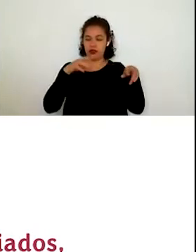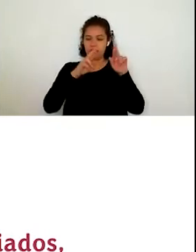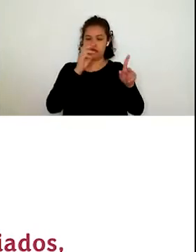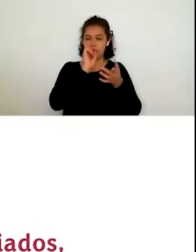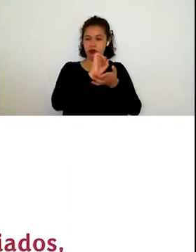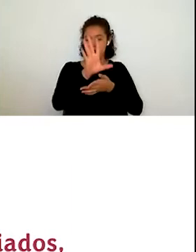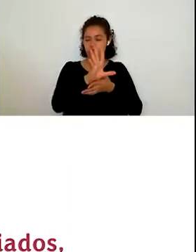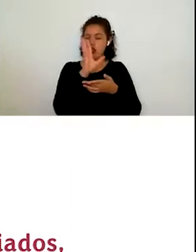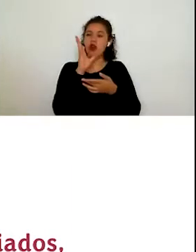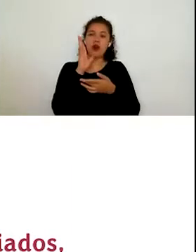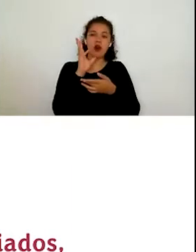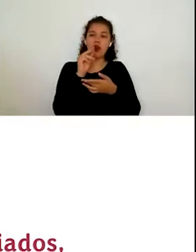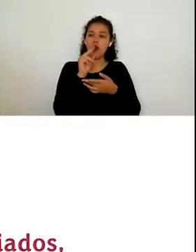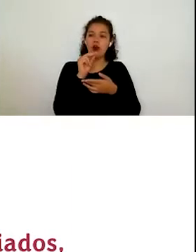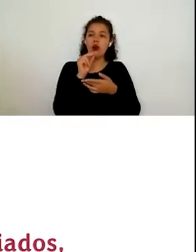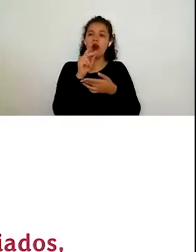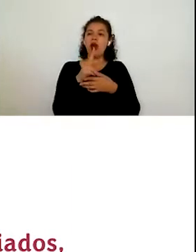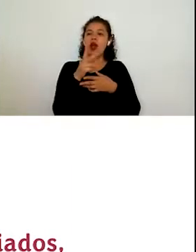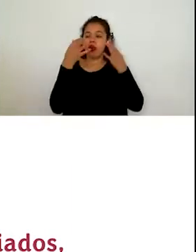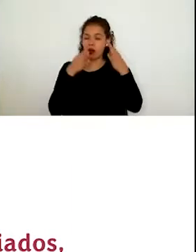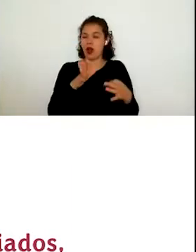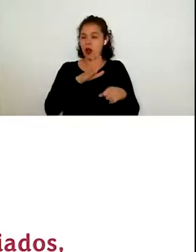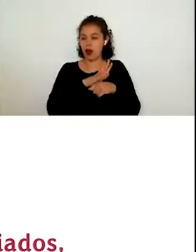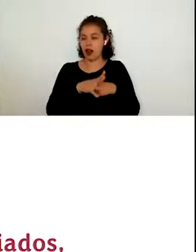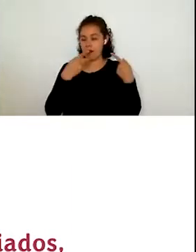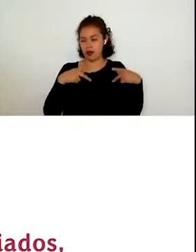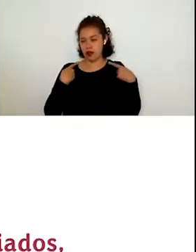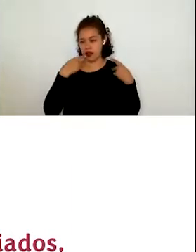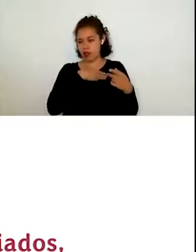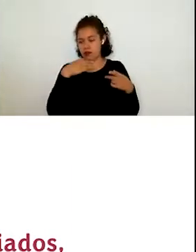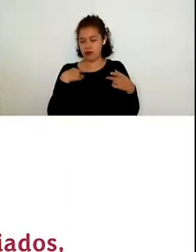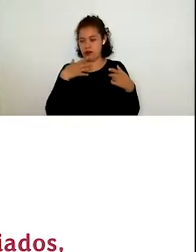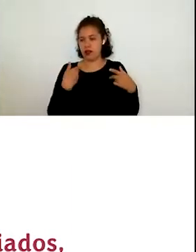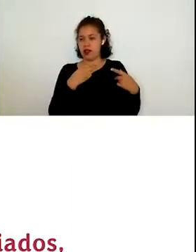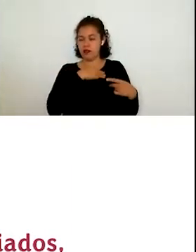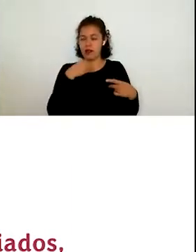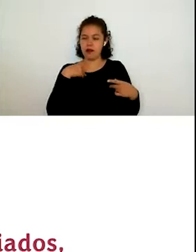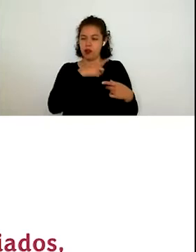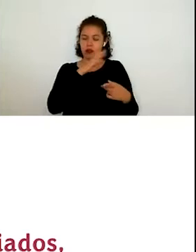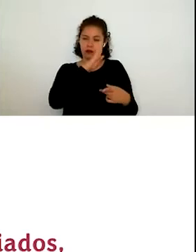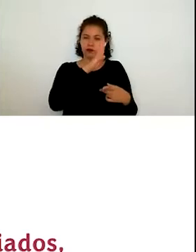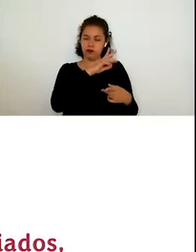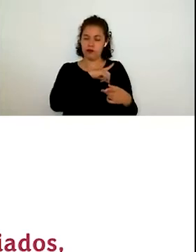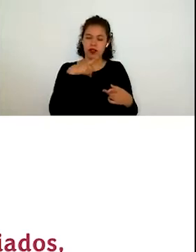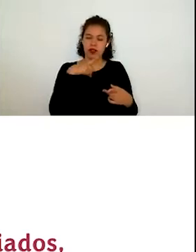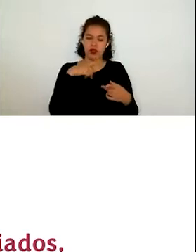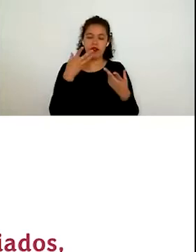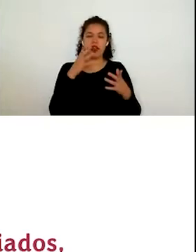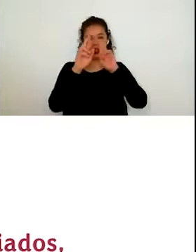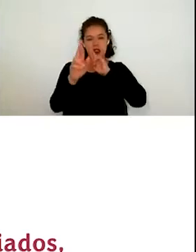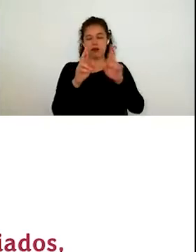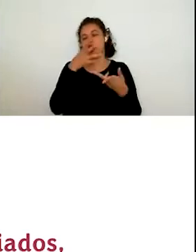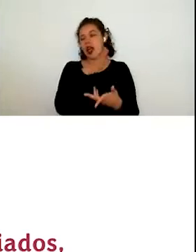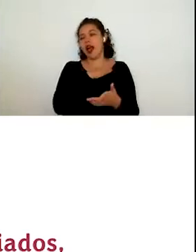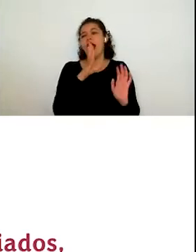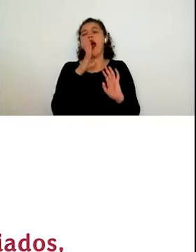correcto es que conteste personalmente. Entonces, sí, las instituciones tienen que tener documentado que efectivamente